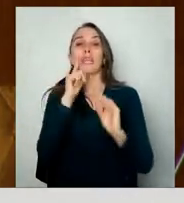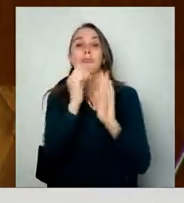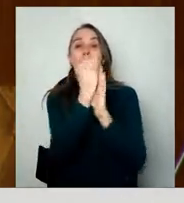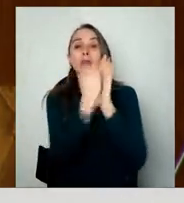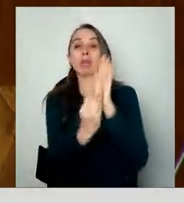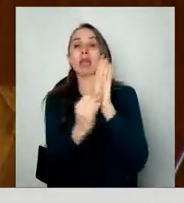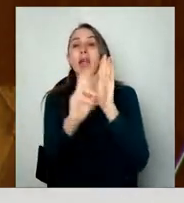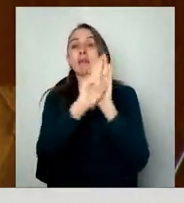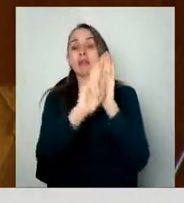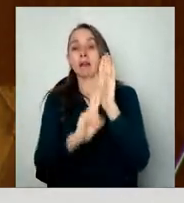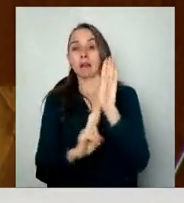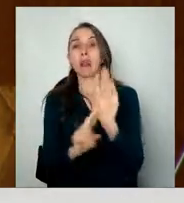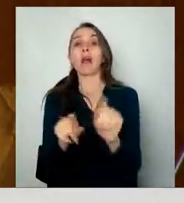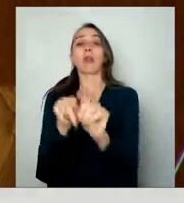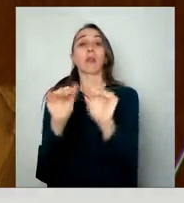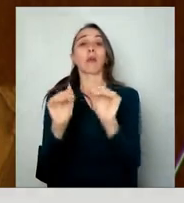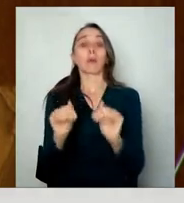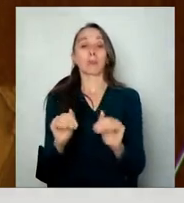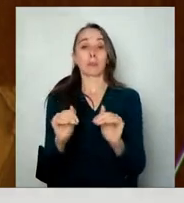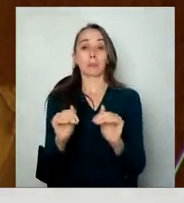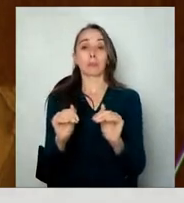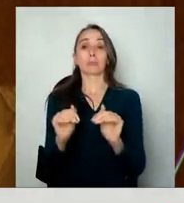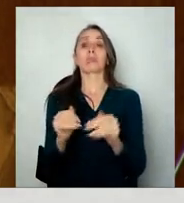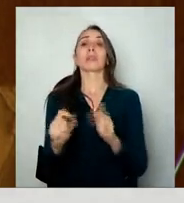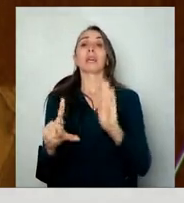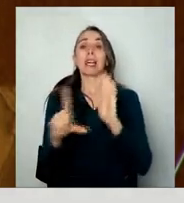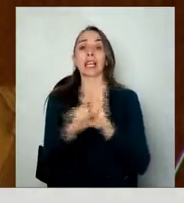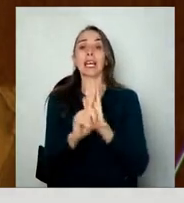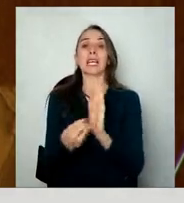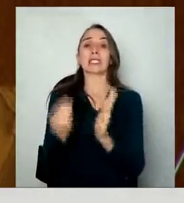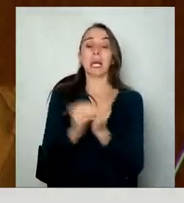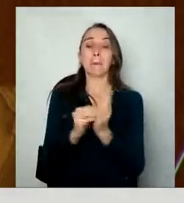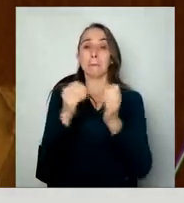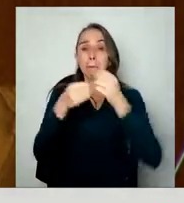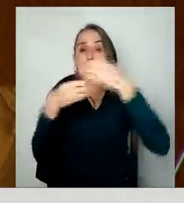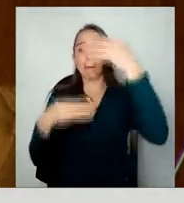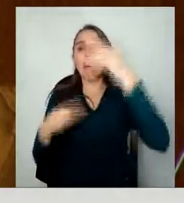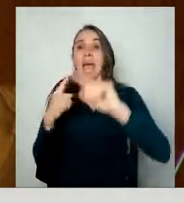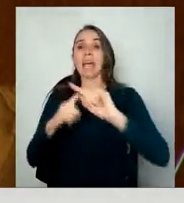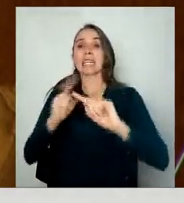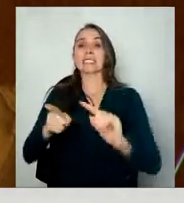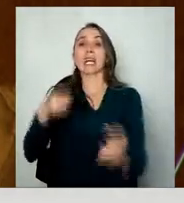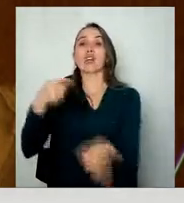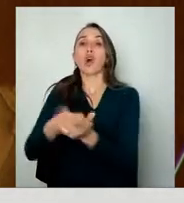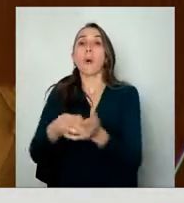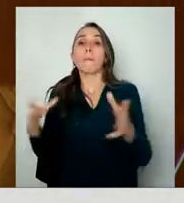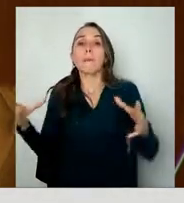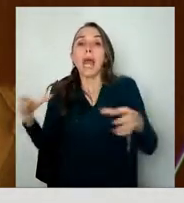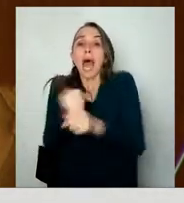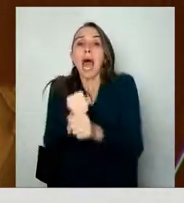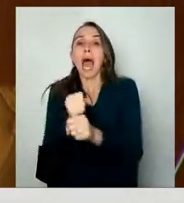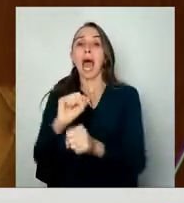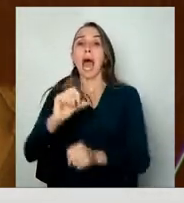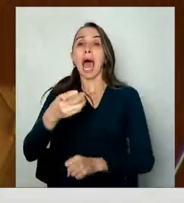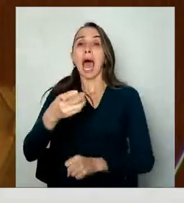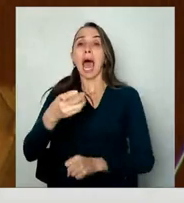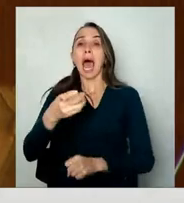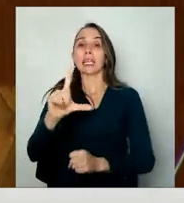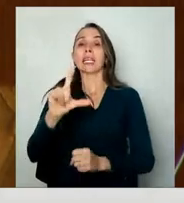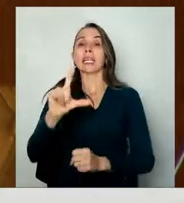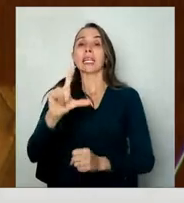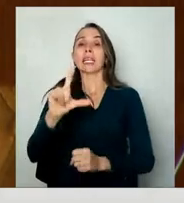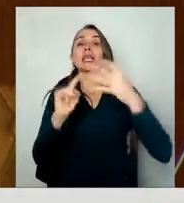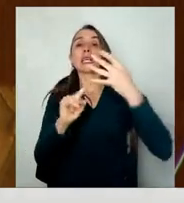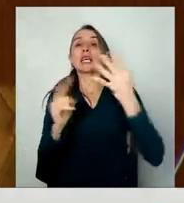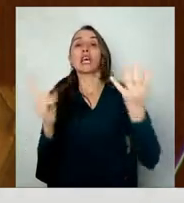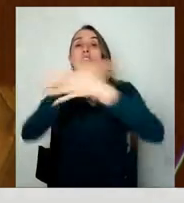mismo ámbito se legalizan y aumentan las exigencias para la compra ágil y el convenio marco mientras